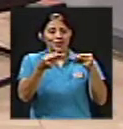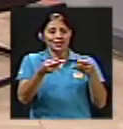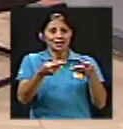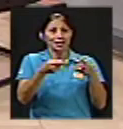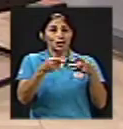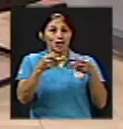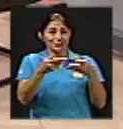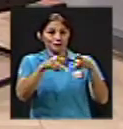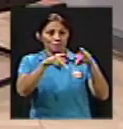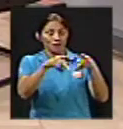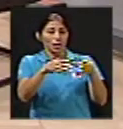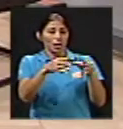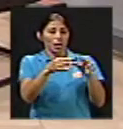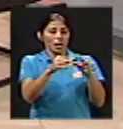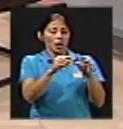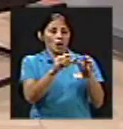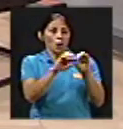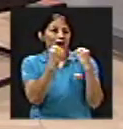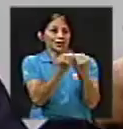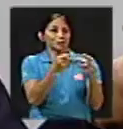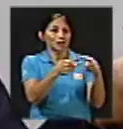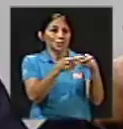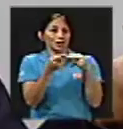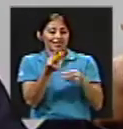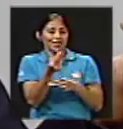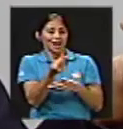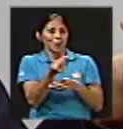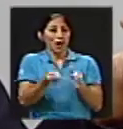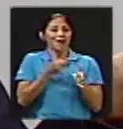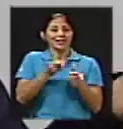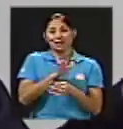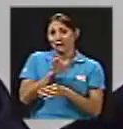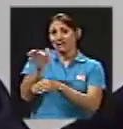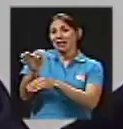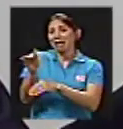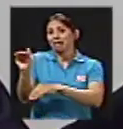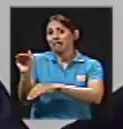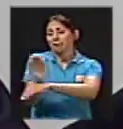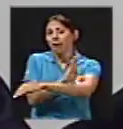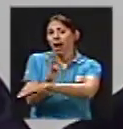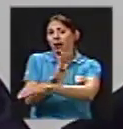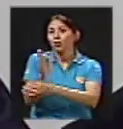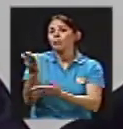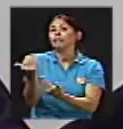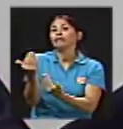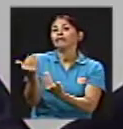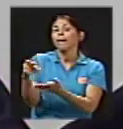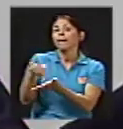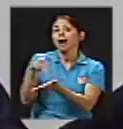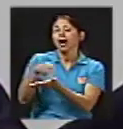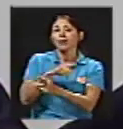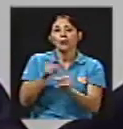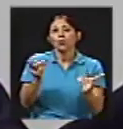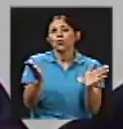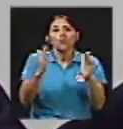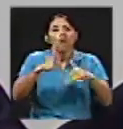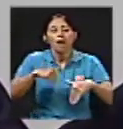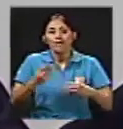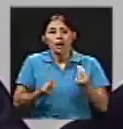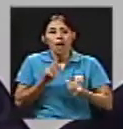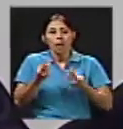cobrar, uh-huh. Y no había de dónde pagar, y el Banco Central de don Eduardo